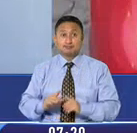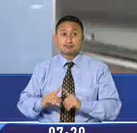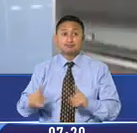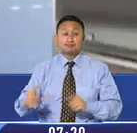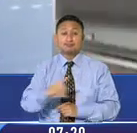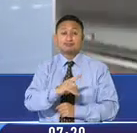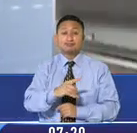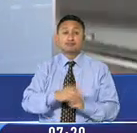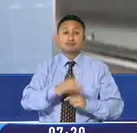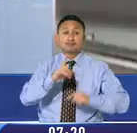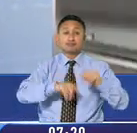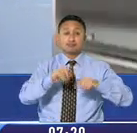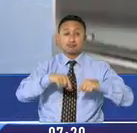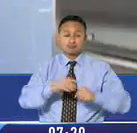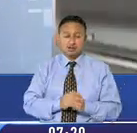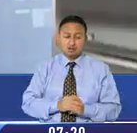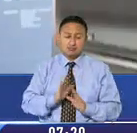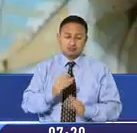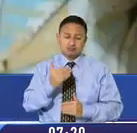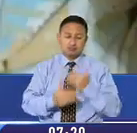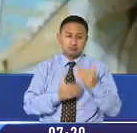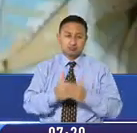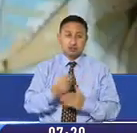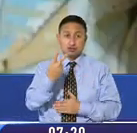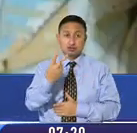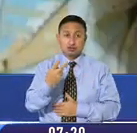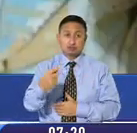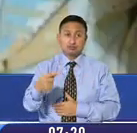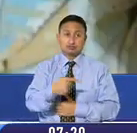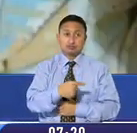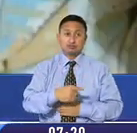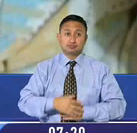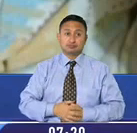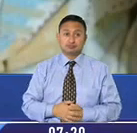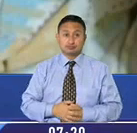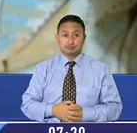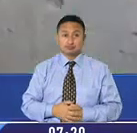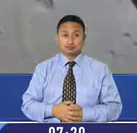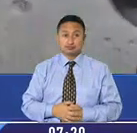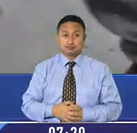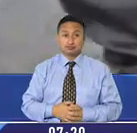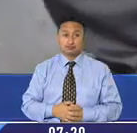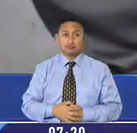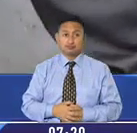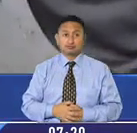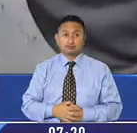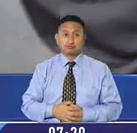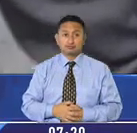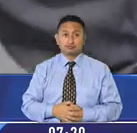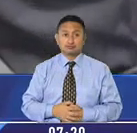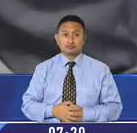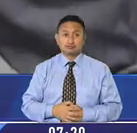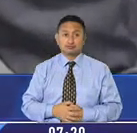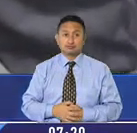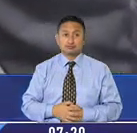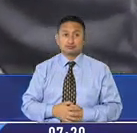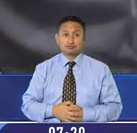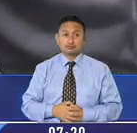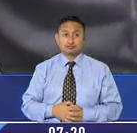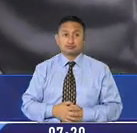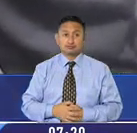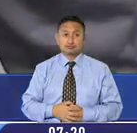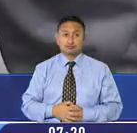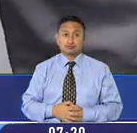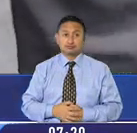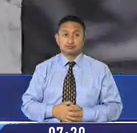patrocinador procura recuperarse de las dos heridas recibidas. Dos impactos de bala con orificios de entrada y salida.